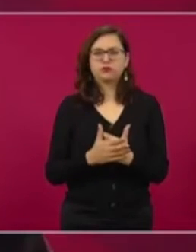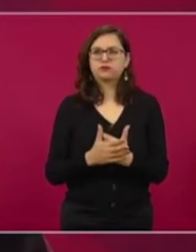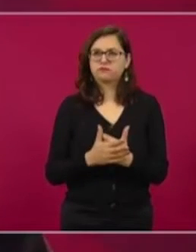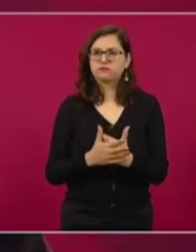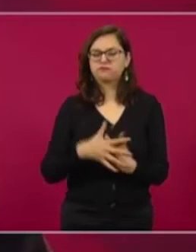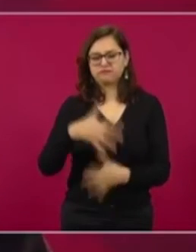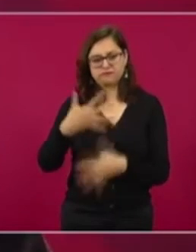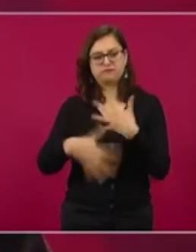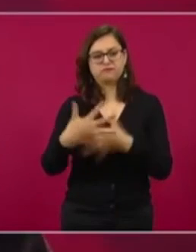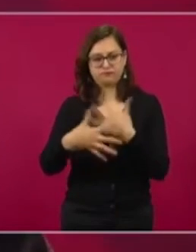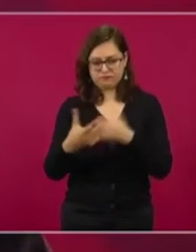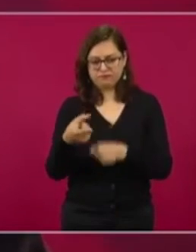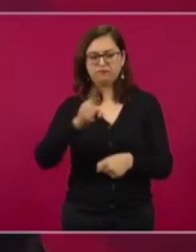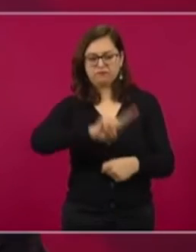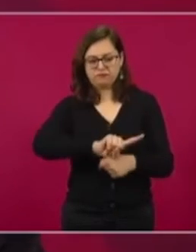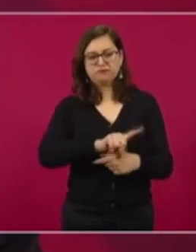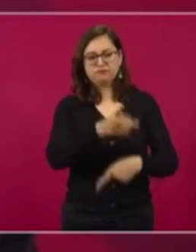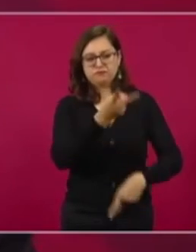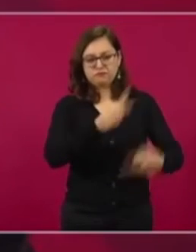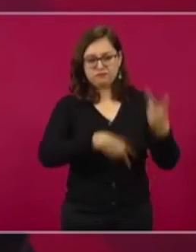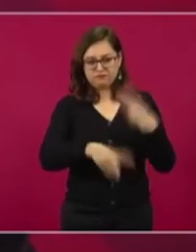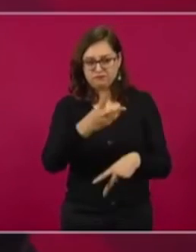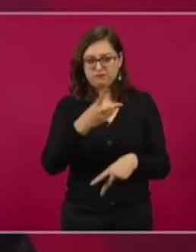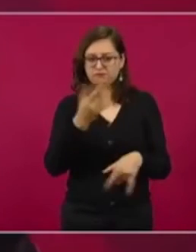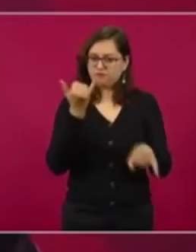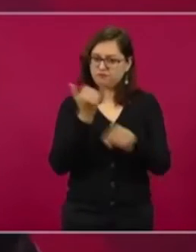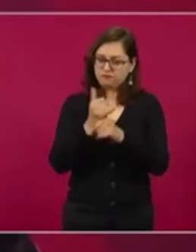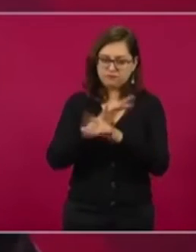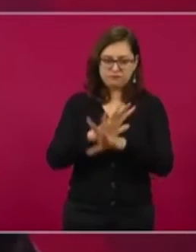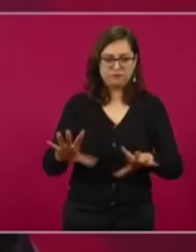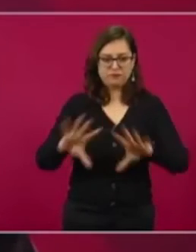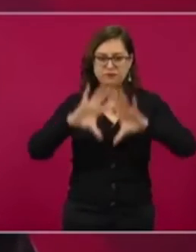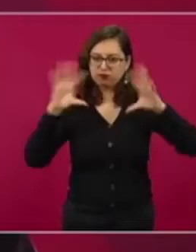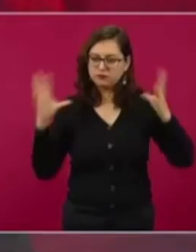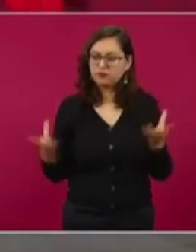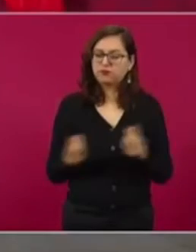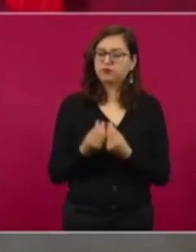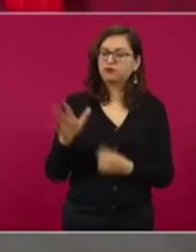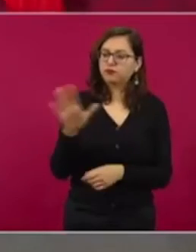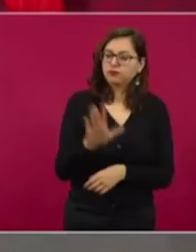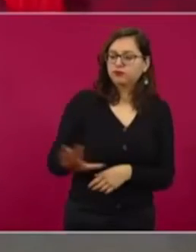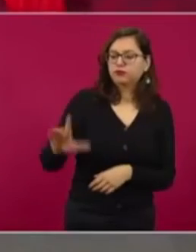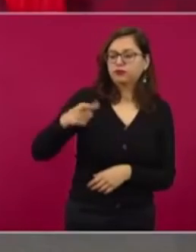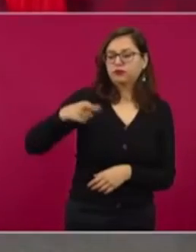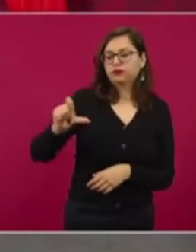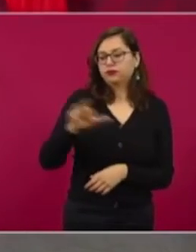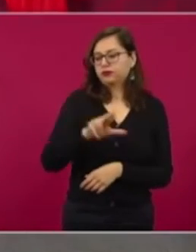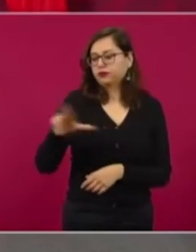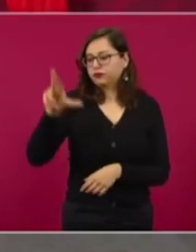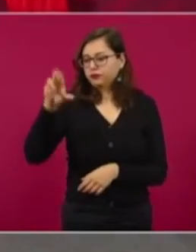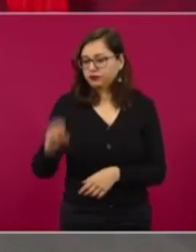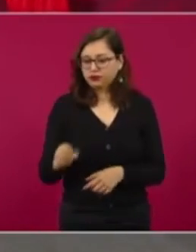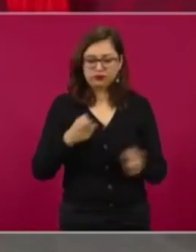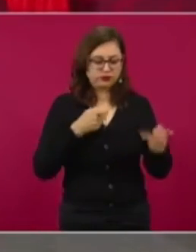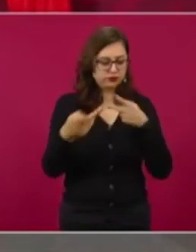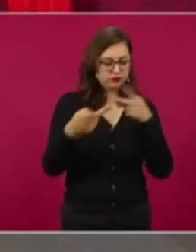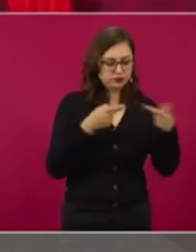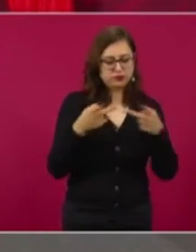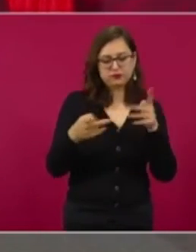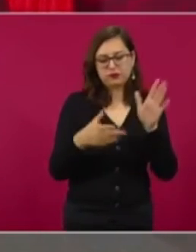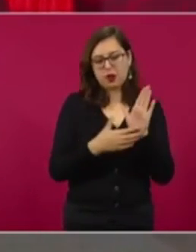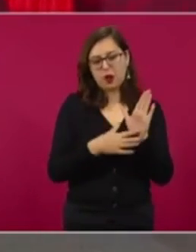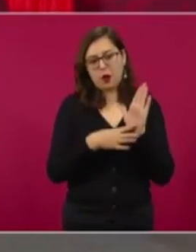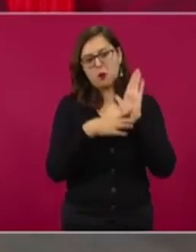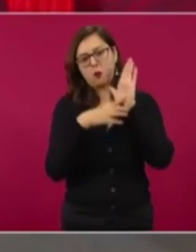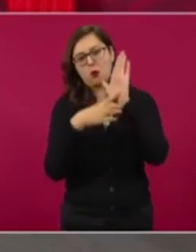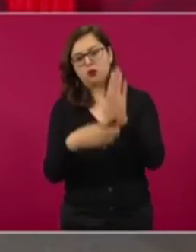Román a exponer todo el plan de desarrollo urbano para los municipios